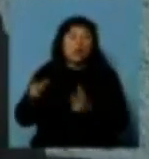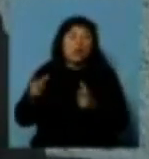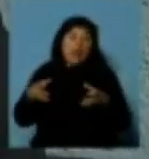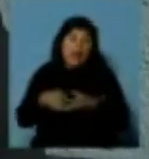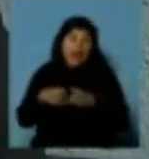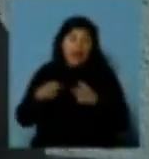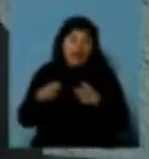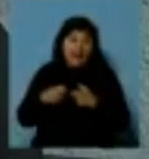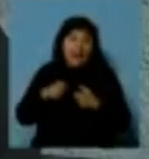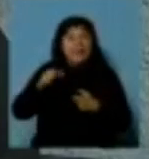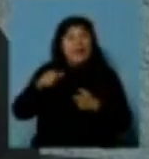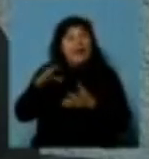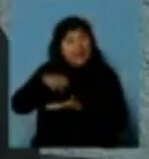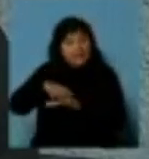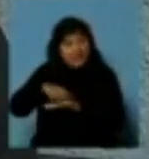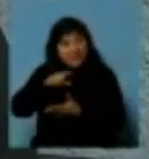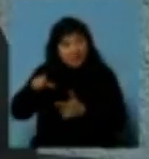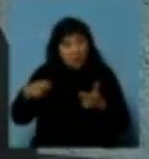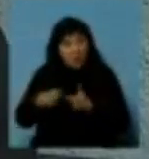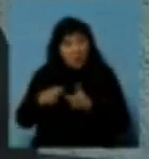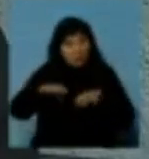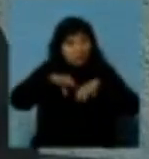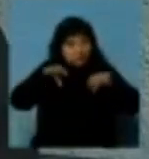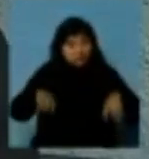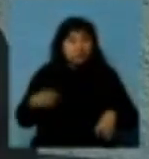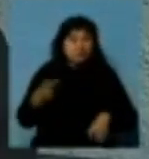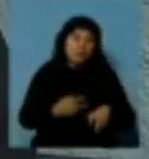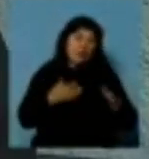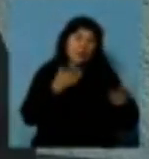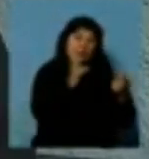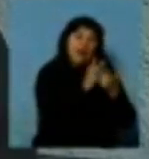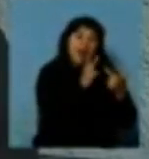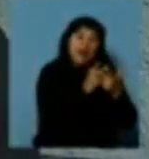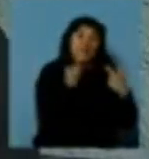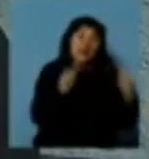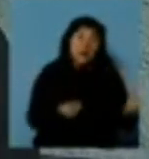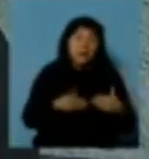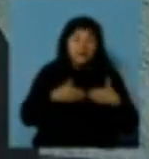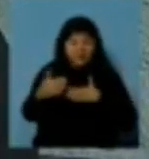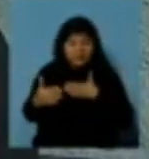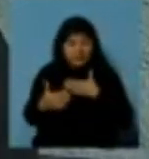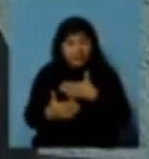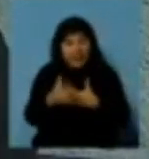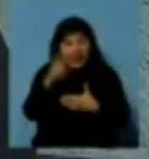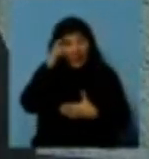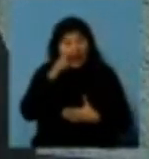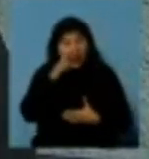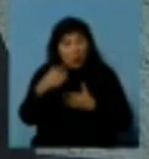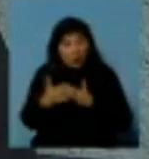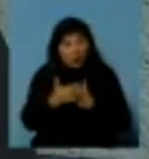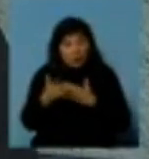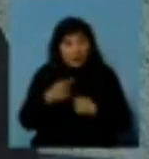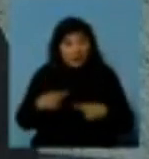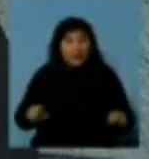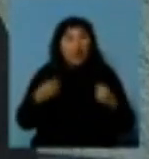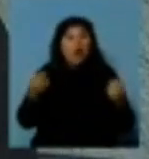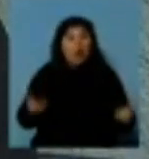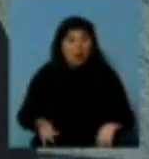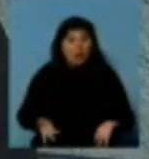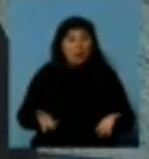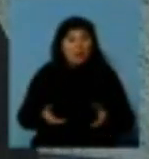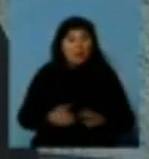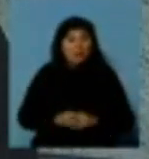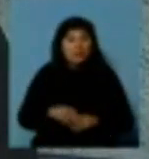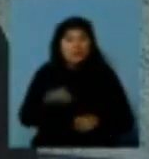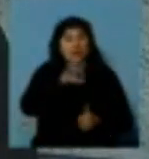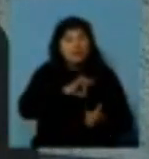Empresaria para ver cómo vamos a hacer con el tema este. Y ya estamos a día, ya estamos a unos días, para que convoque cómo va a ser con el tema